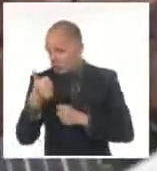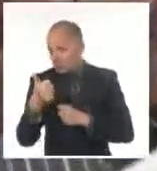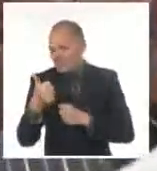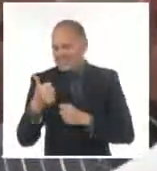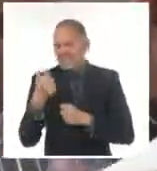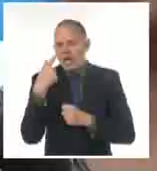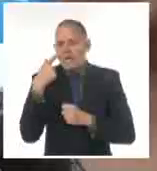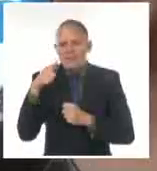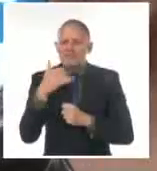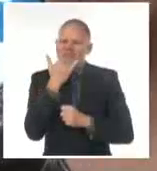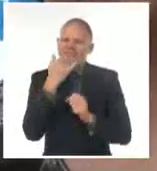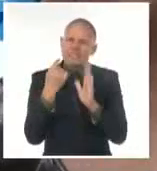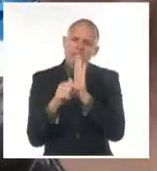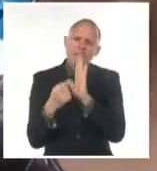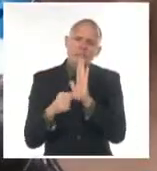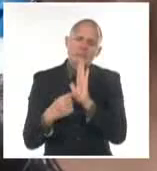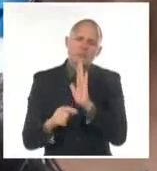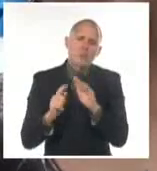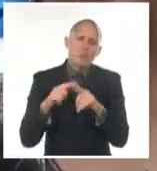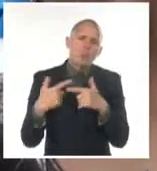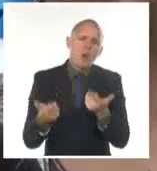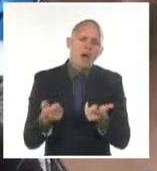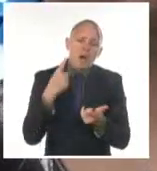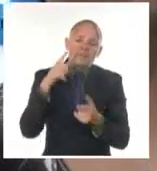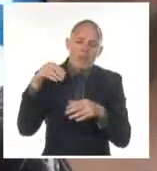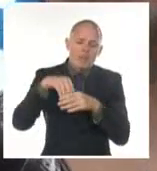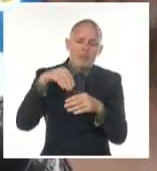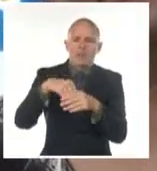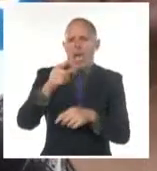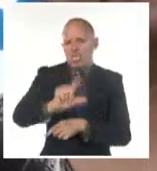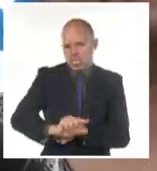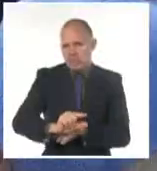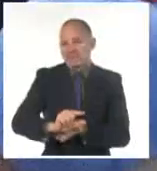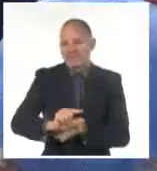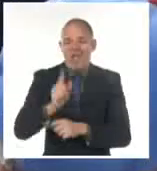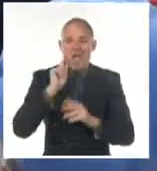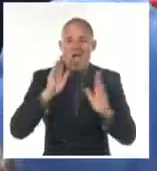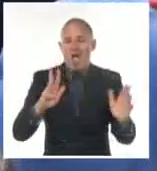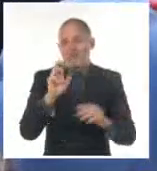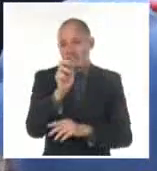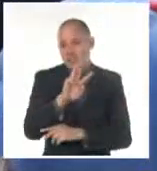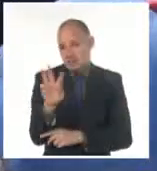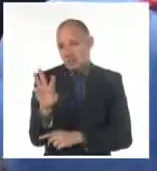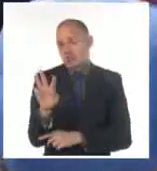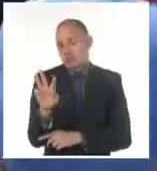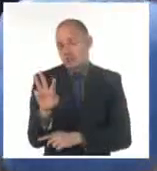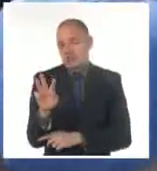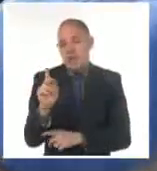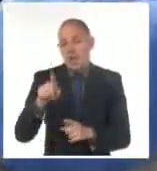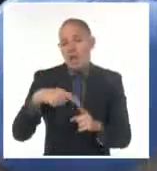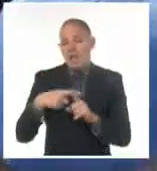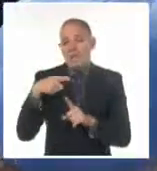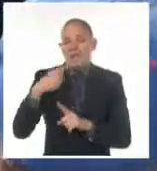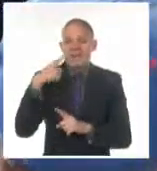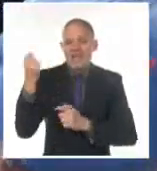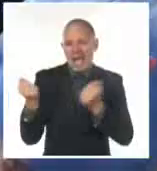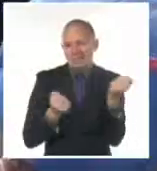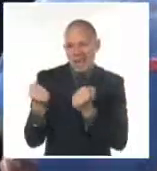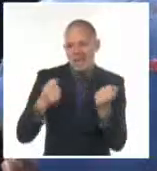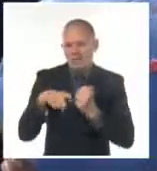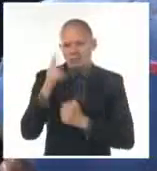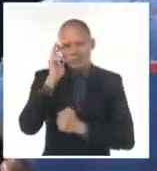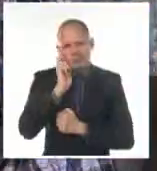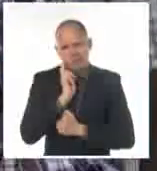deficiencias relacionadas con los bajos niveles de siembra y corte de caña en 2023, el deterioro de la maquinaria agrícola, entre